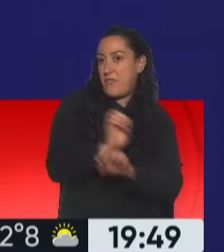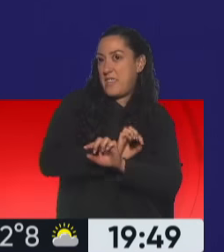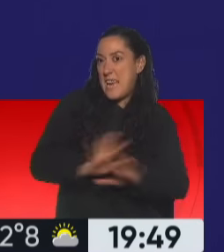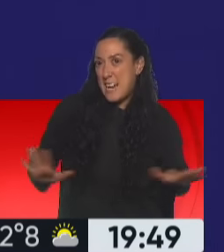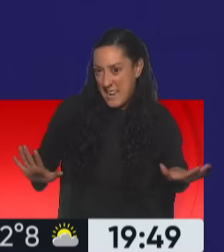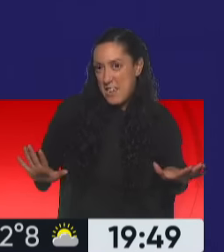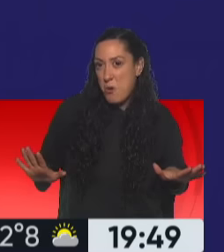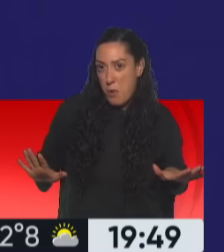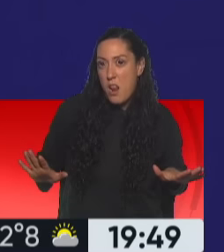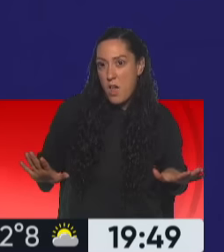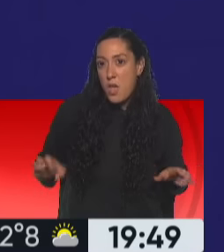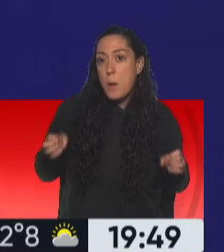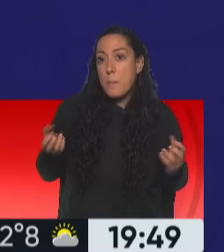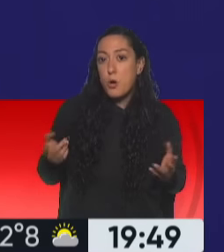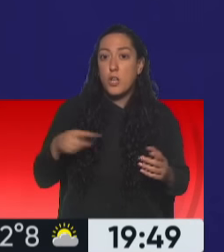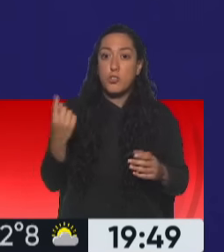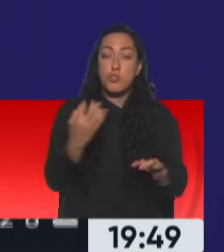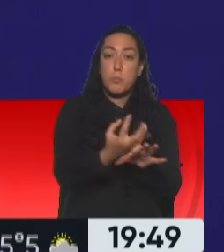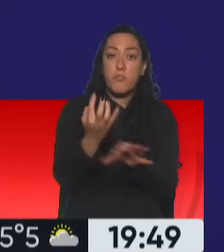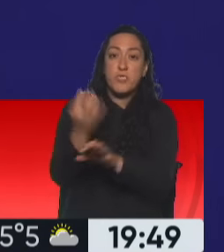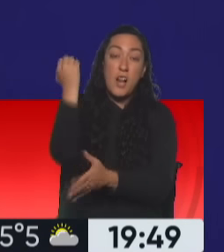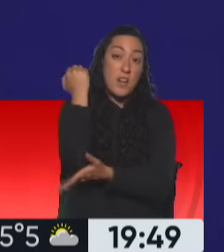porque mal que nos pese a los economistas,